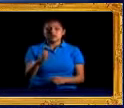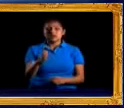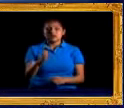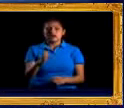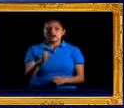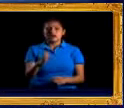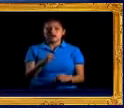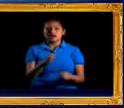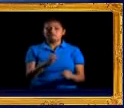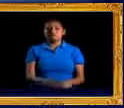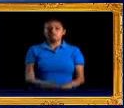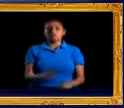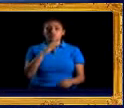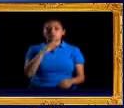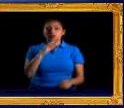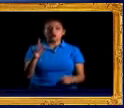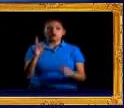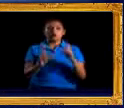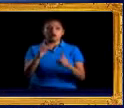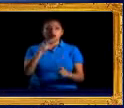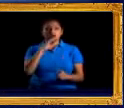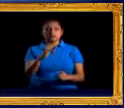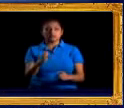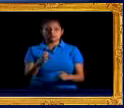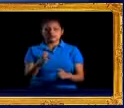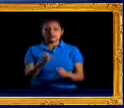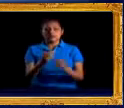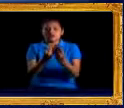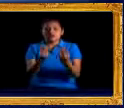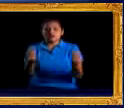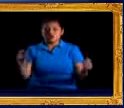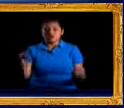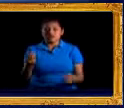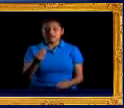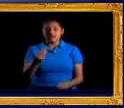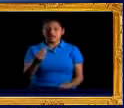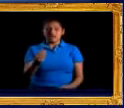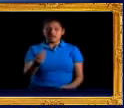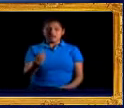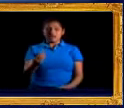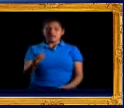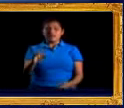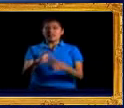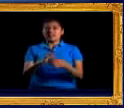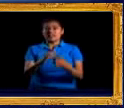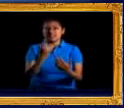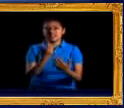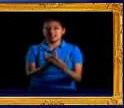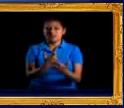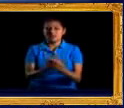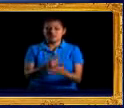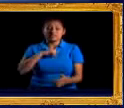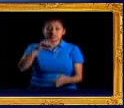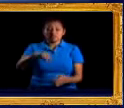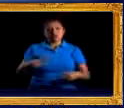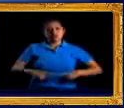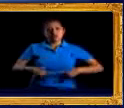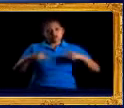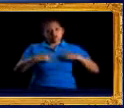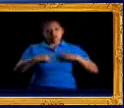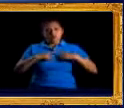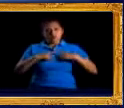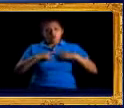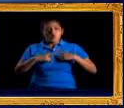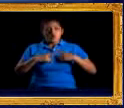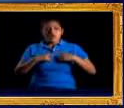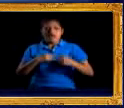ello? ¿Estaremos viviendo los últimos días del dinero? Estas son las preguntas de los grandes